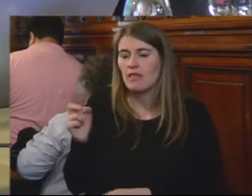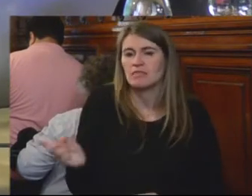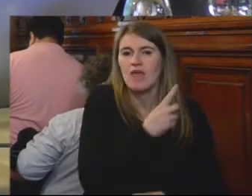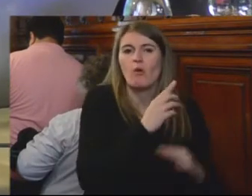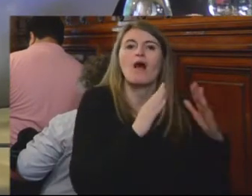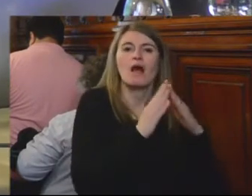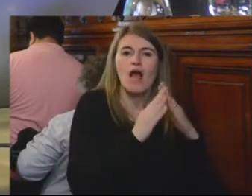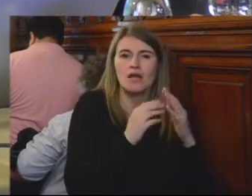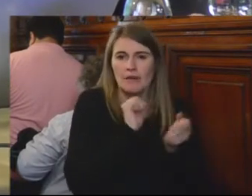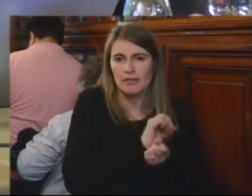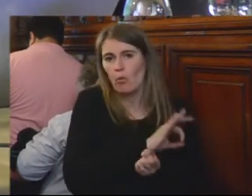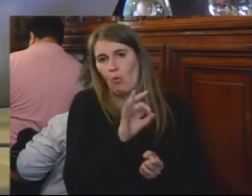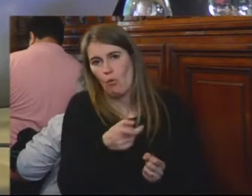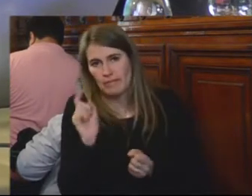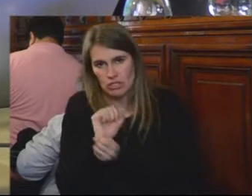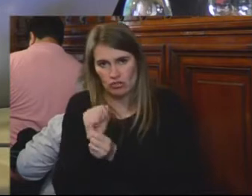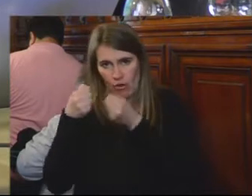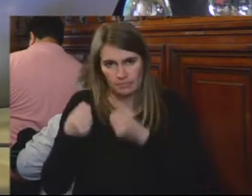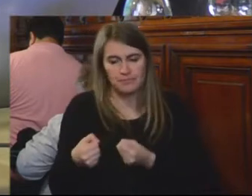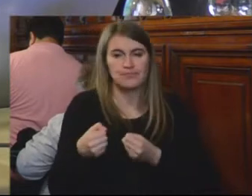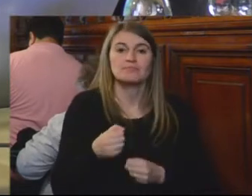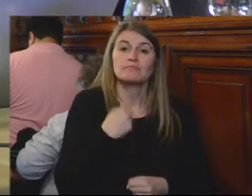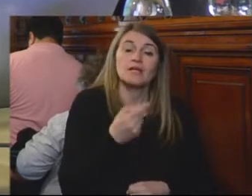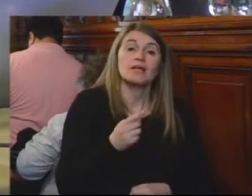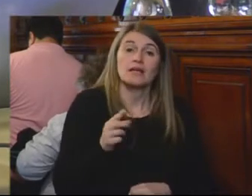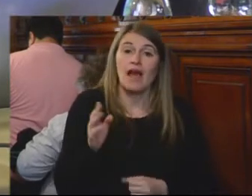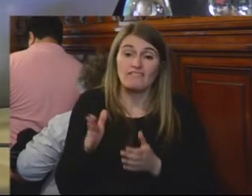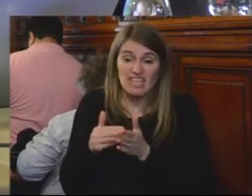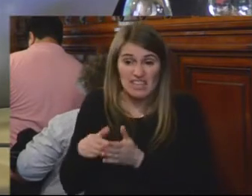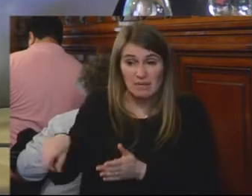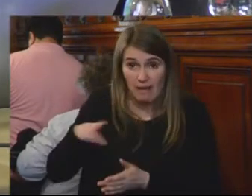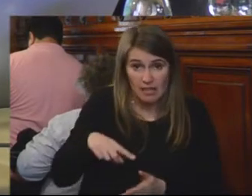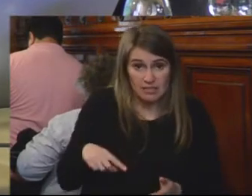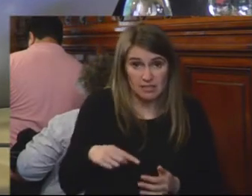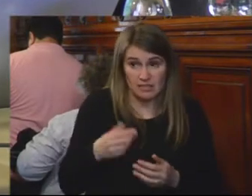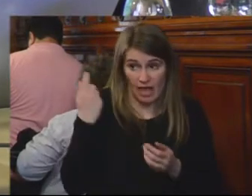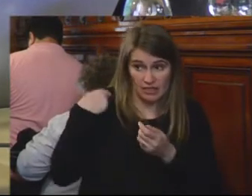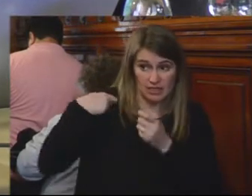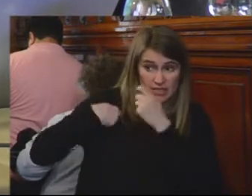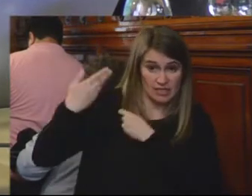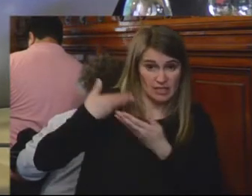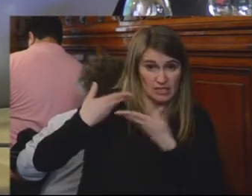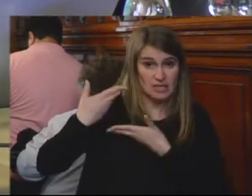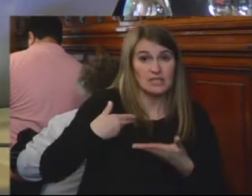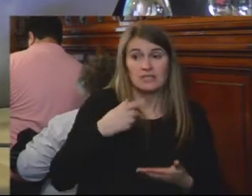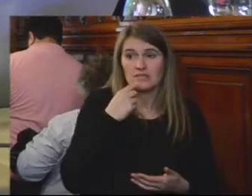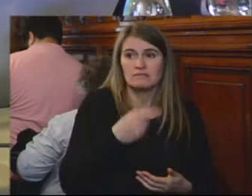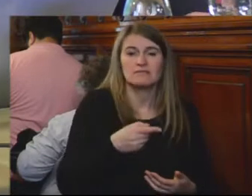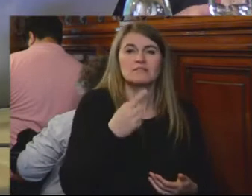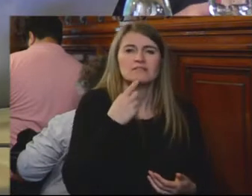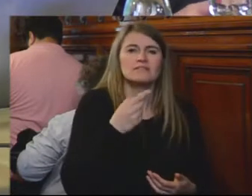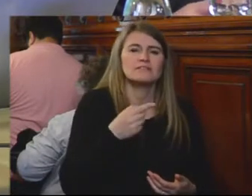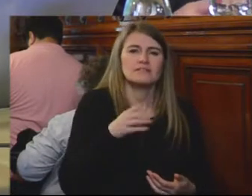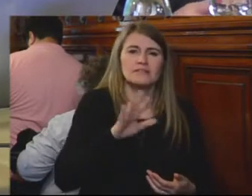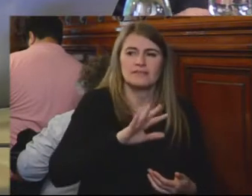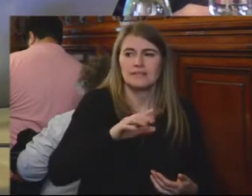víctimas también las víctimas directas sean o no sean sean o no sean querellantes no obstante esto en